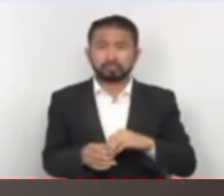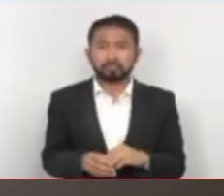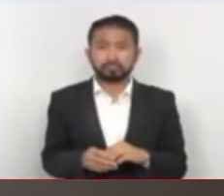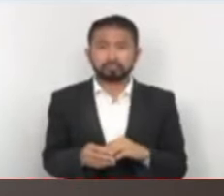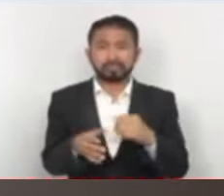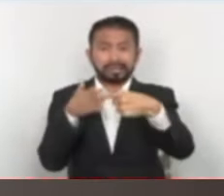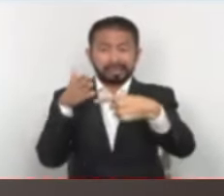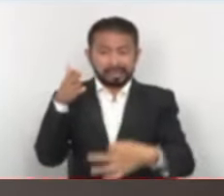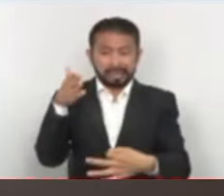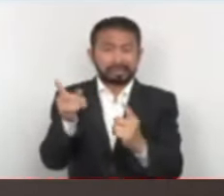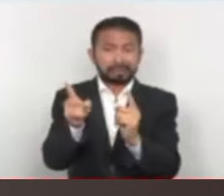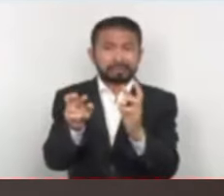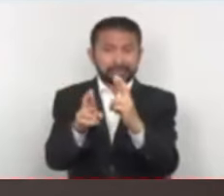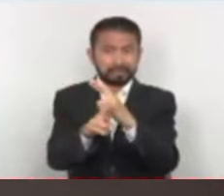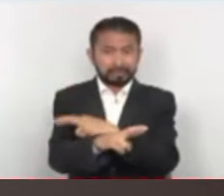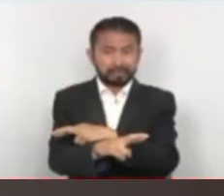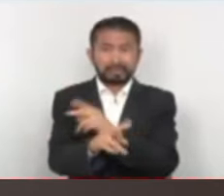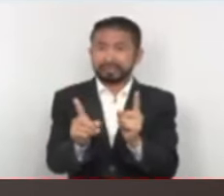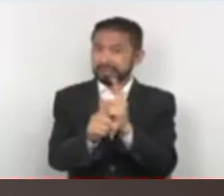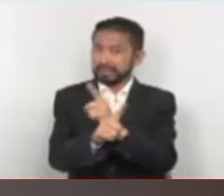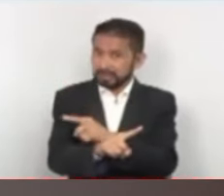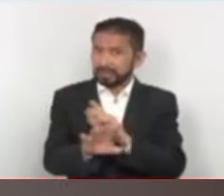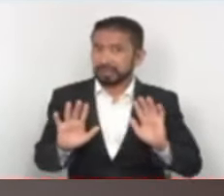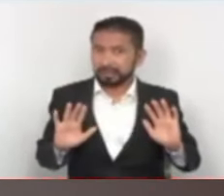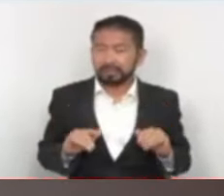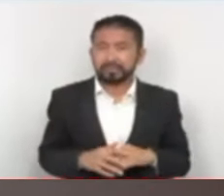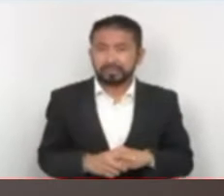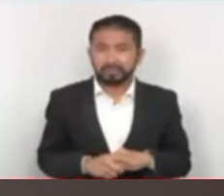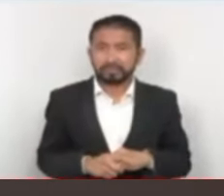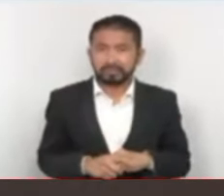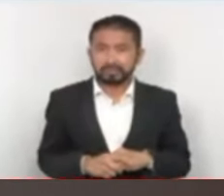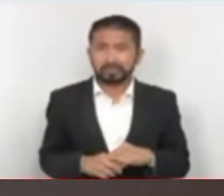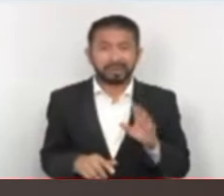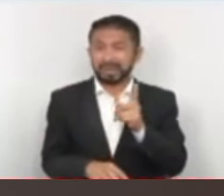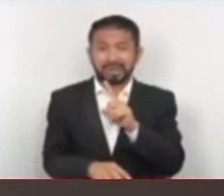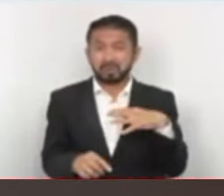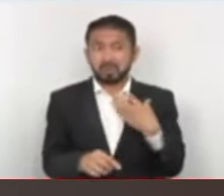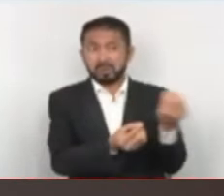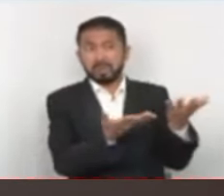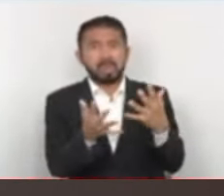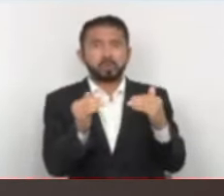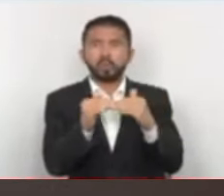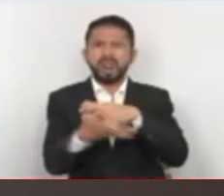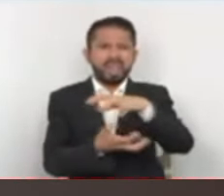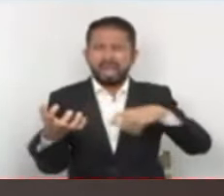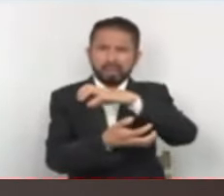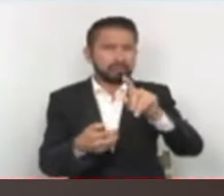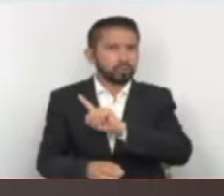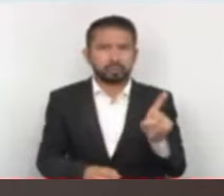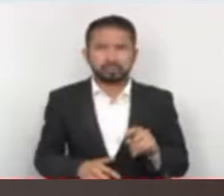reformar leyes, modificarlas si es necesario, para que no nos pase a nosotros aquí en el país.